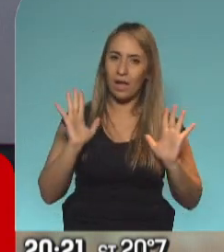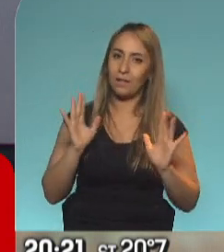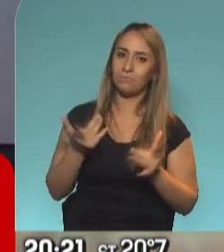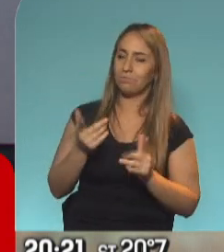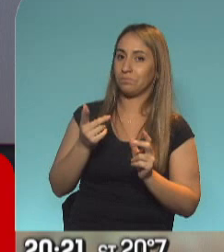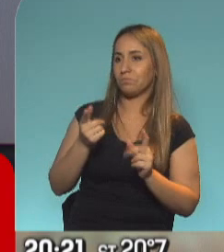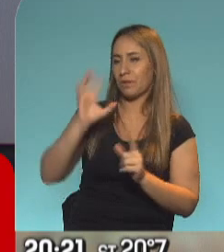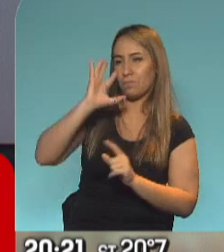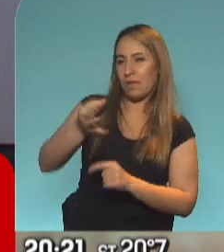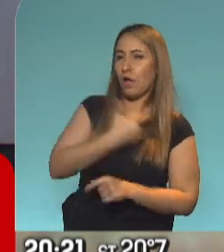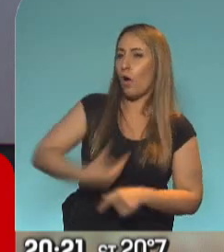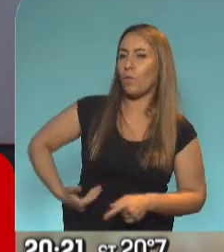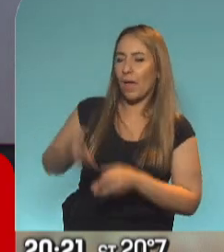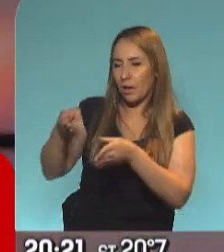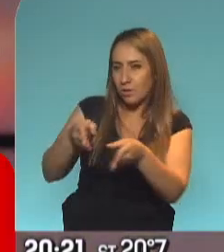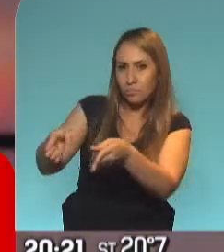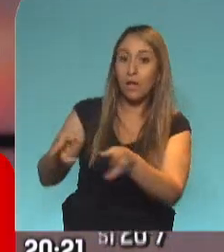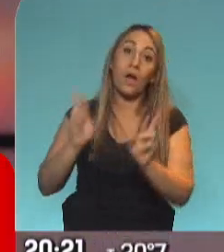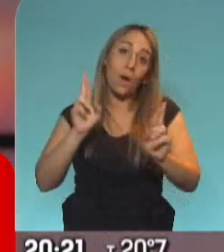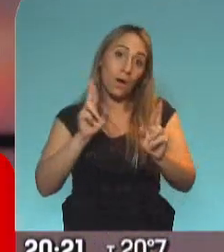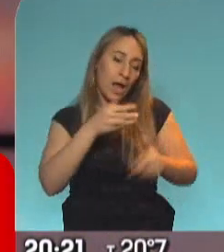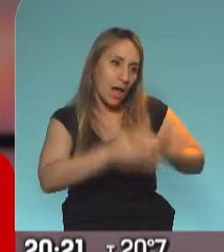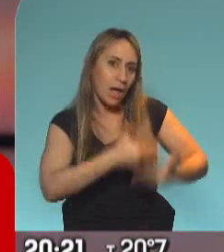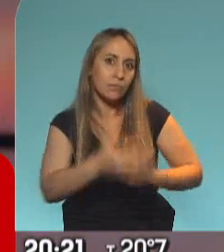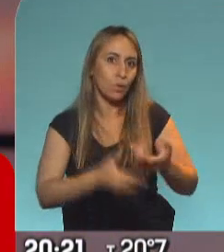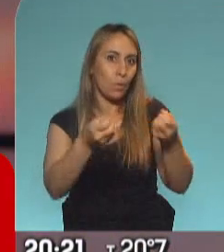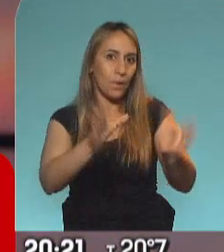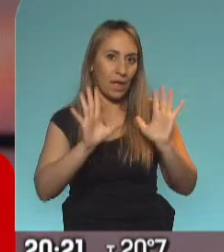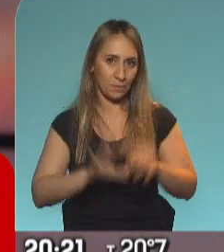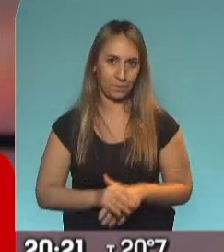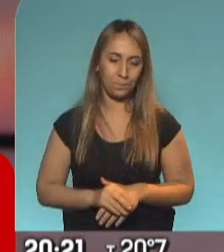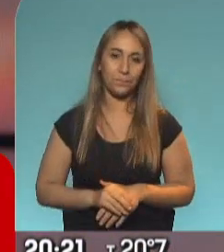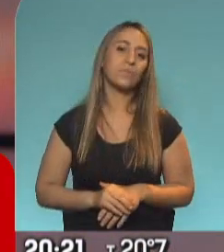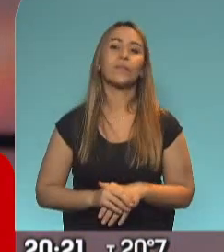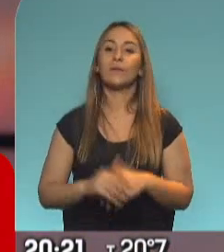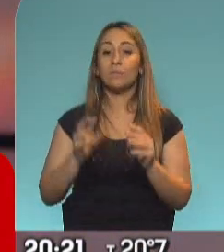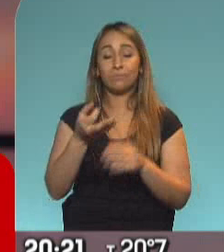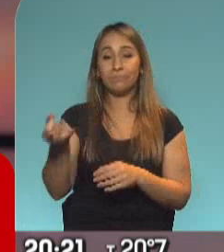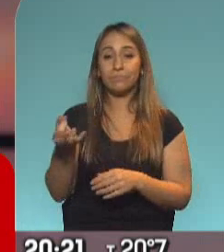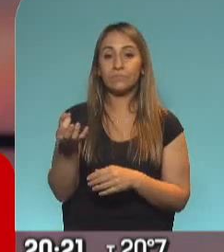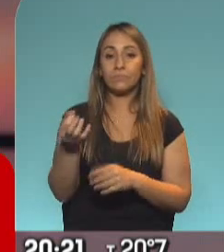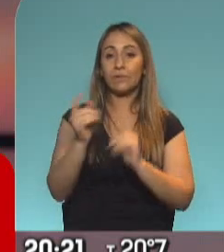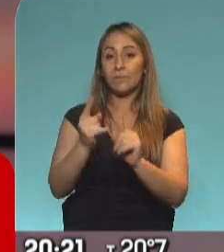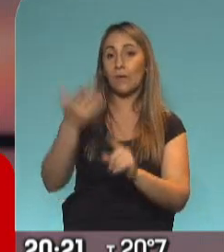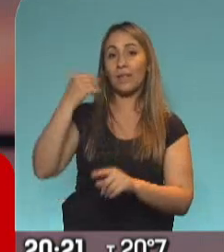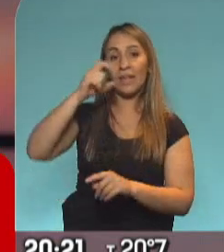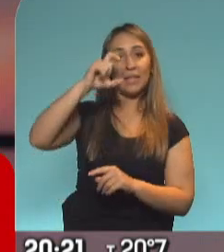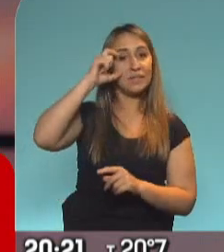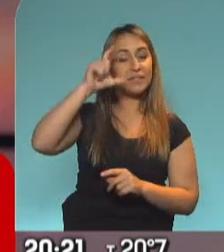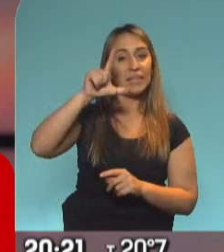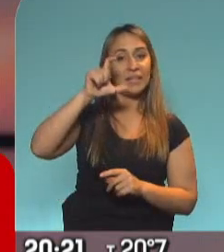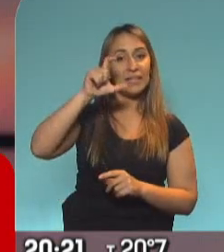Ojalá que generen ese efecto, ¿verdad? Sí, totalmente. Bueno, es como bien decía también anteriormente Cecilia Todesca. La